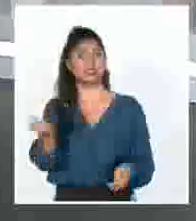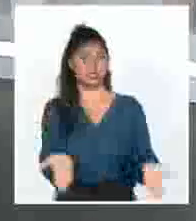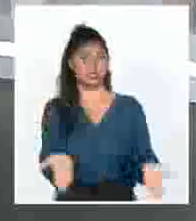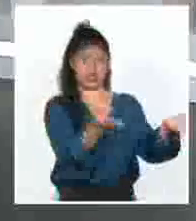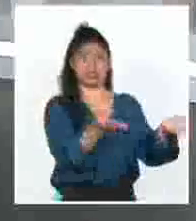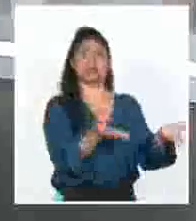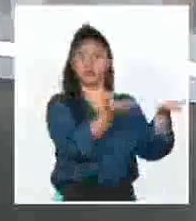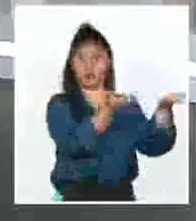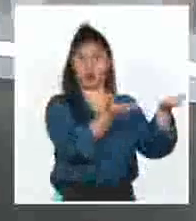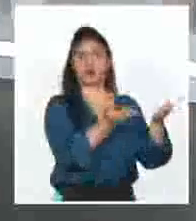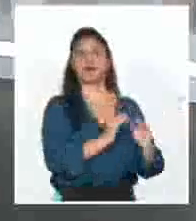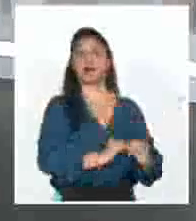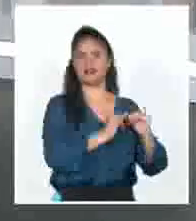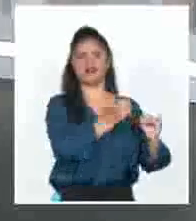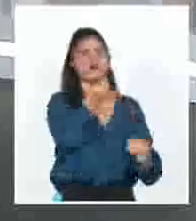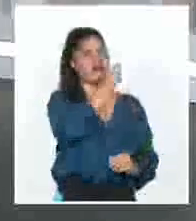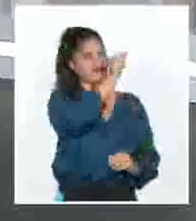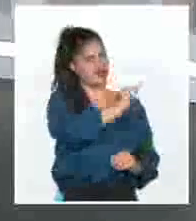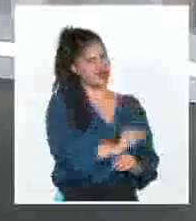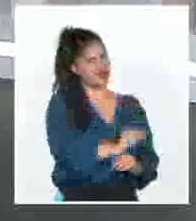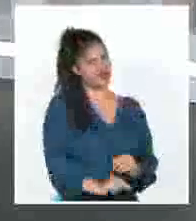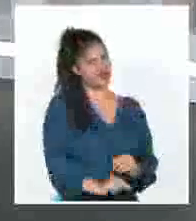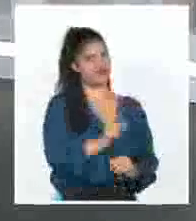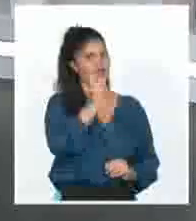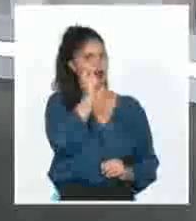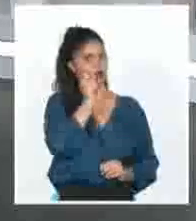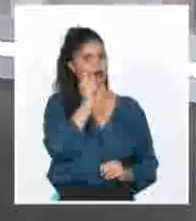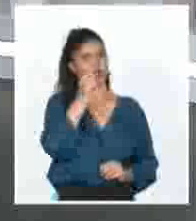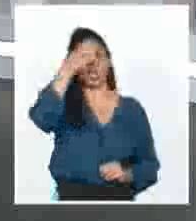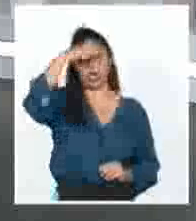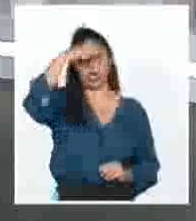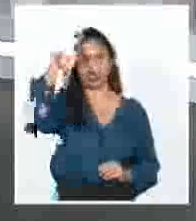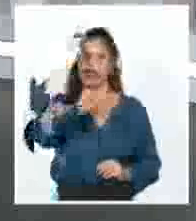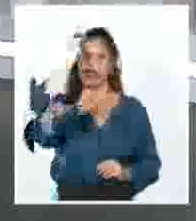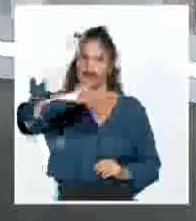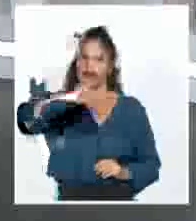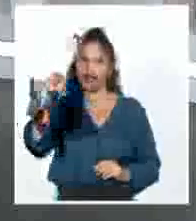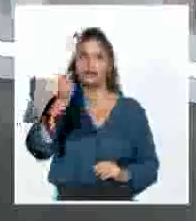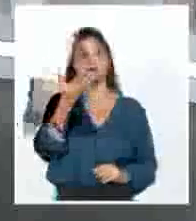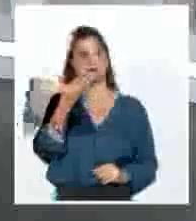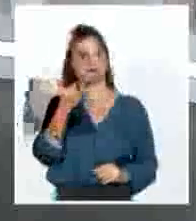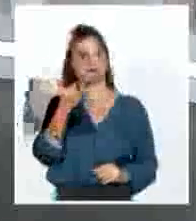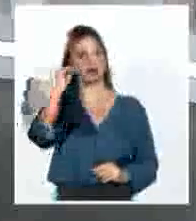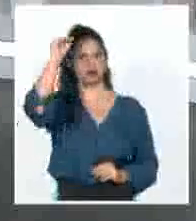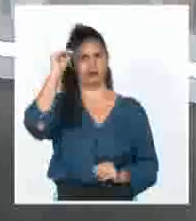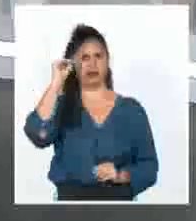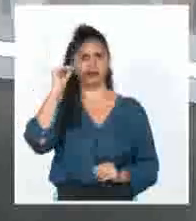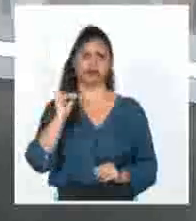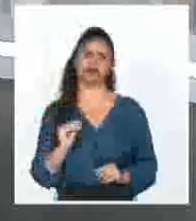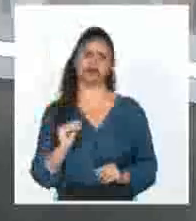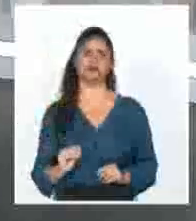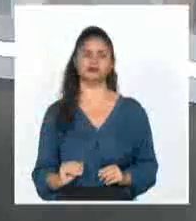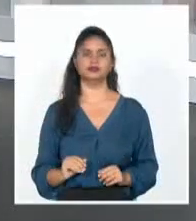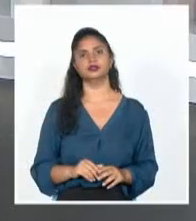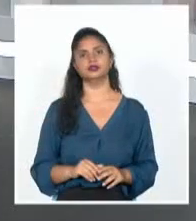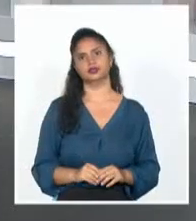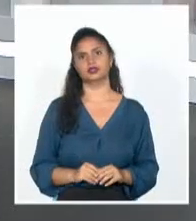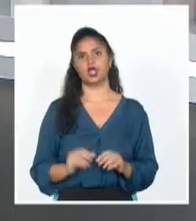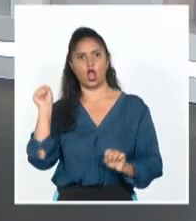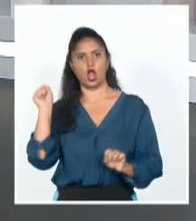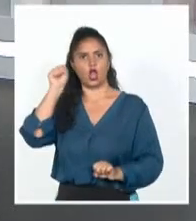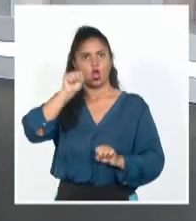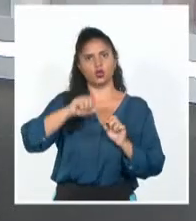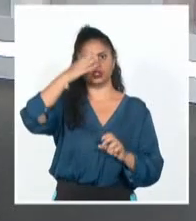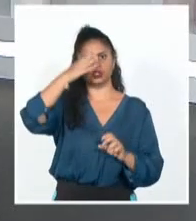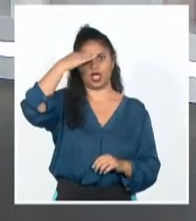Miguel Ángel Cruz. Vamos muy bien en el medallero centroamericano, Miguel. Bien, la lucha en nuestro país, qué decir de